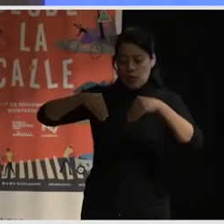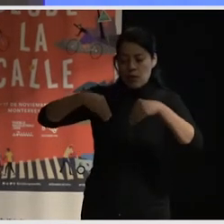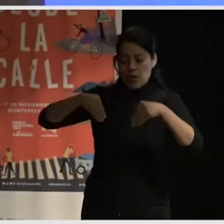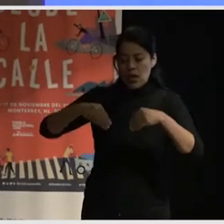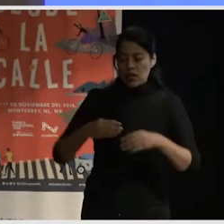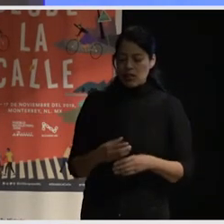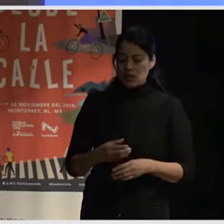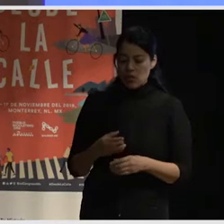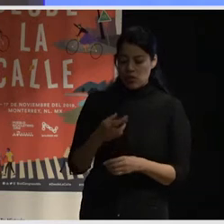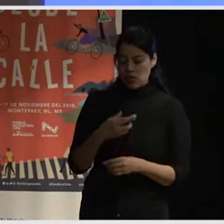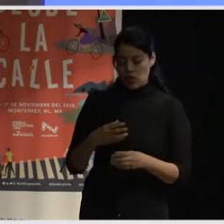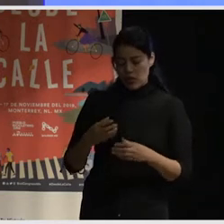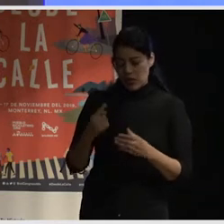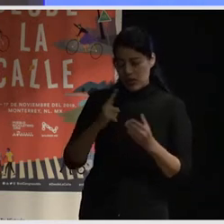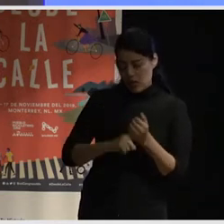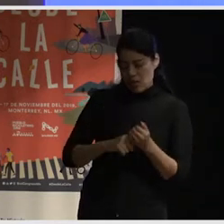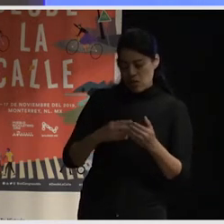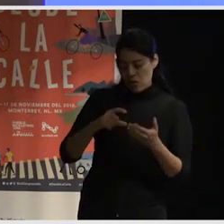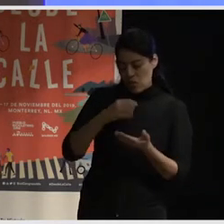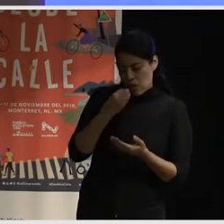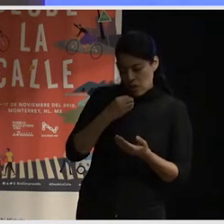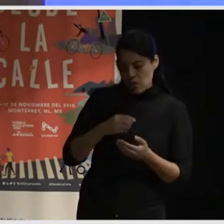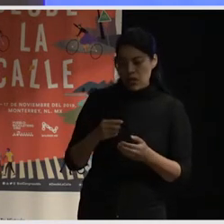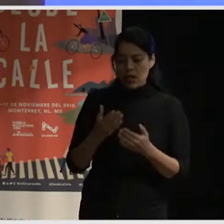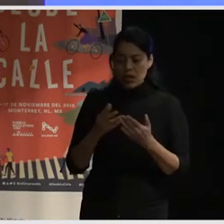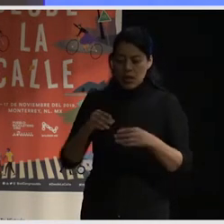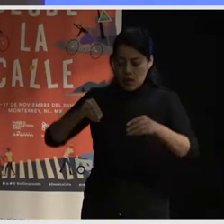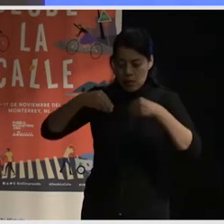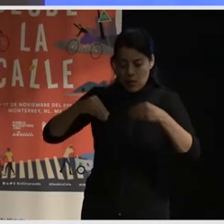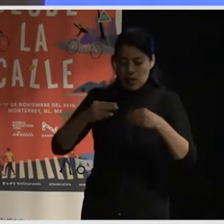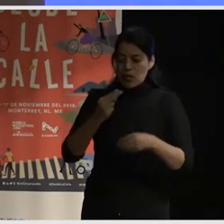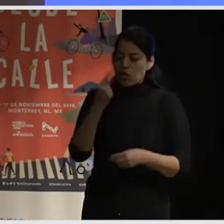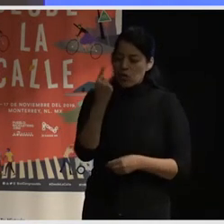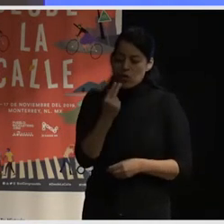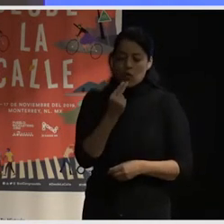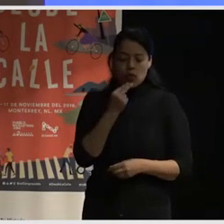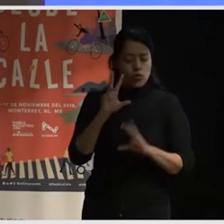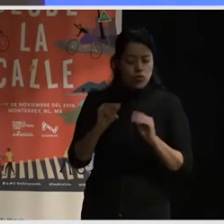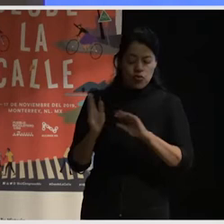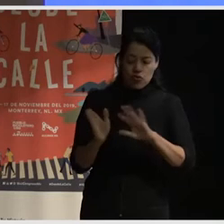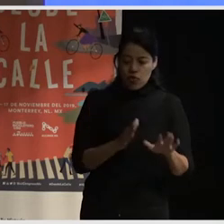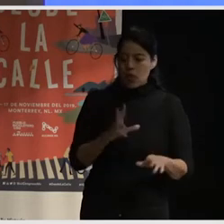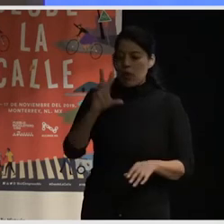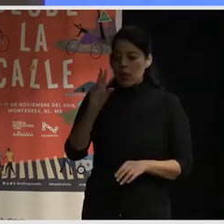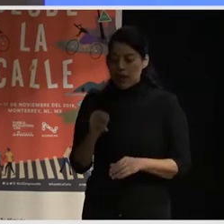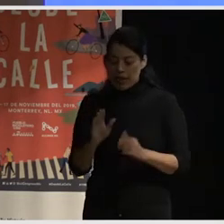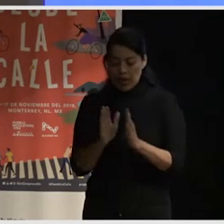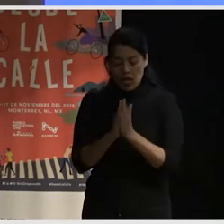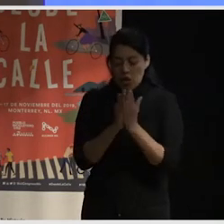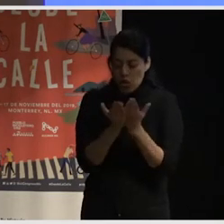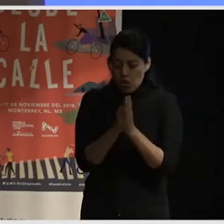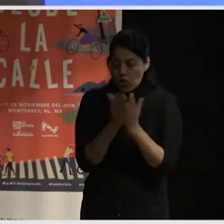para que se rechace el uso de plásticos de un solo uso para que no se formen los libros entonces hemos ido trabajando